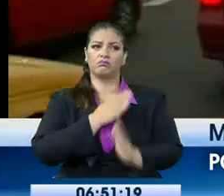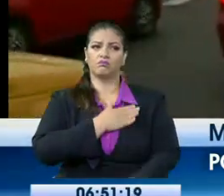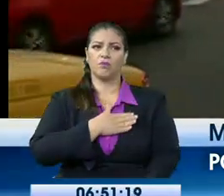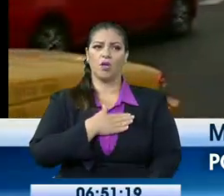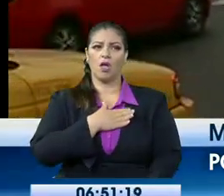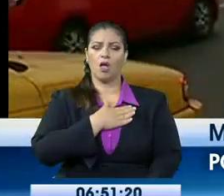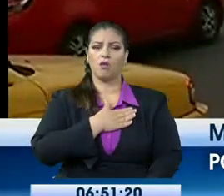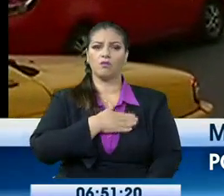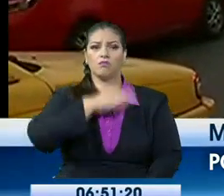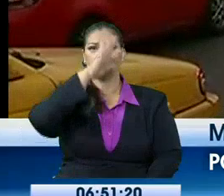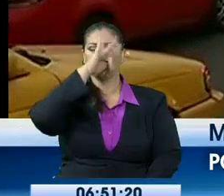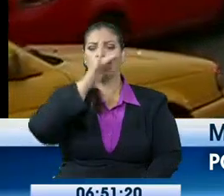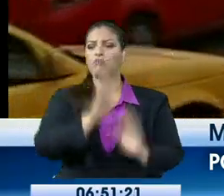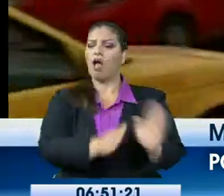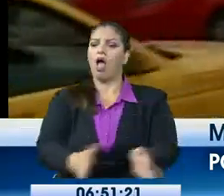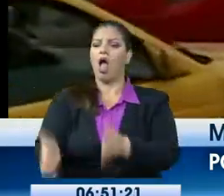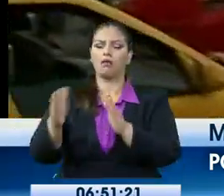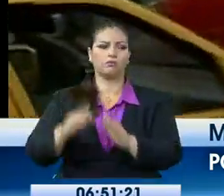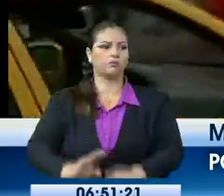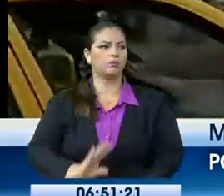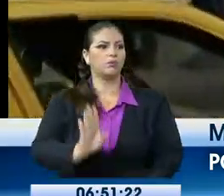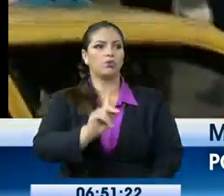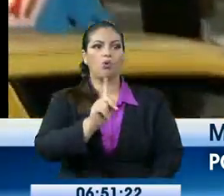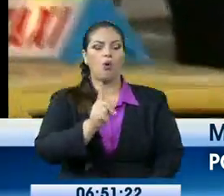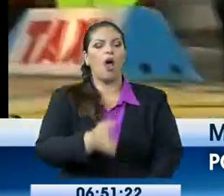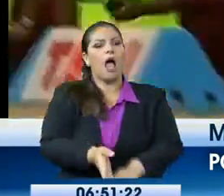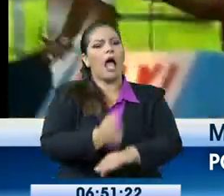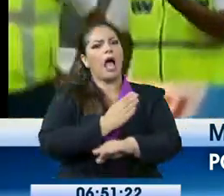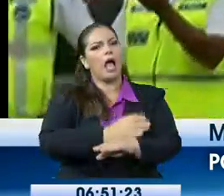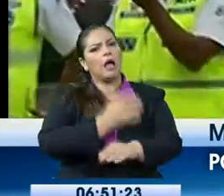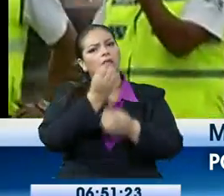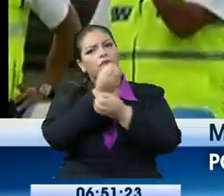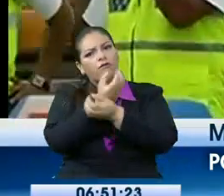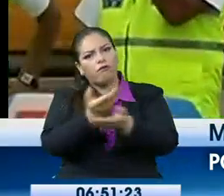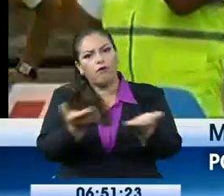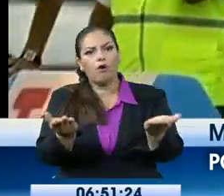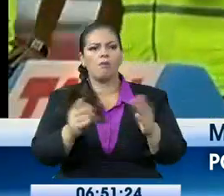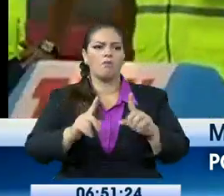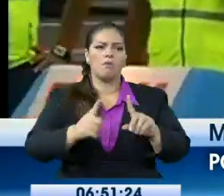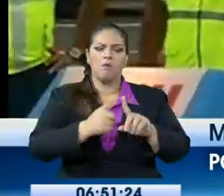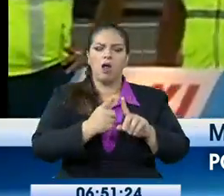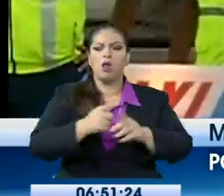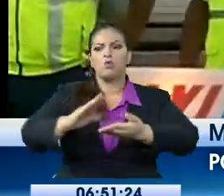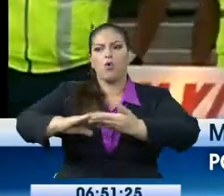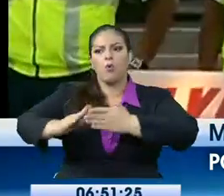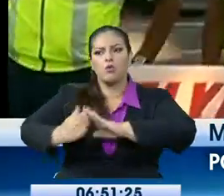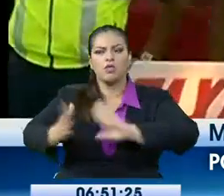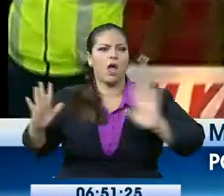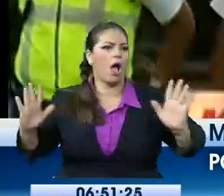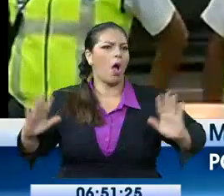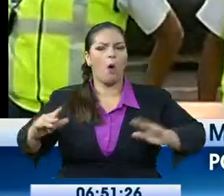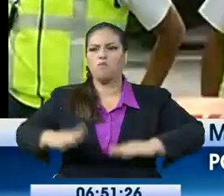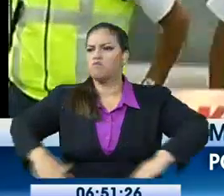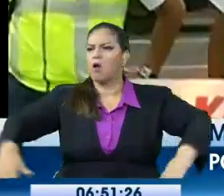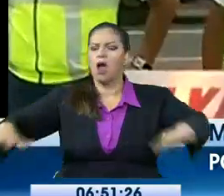un previo socialización, un consenso general. Es cierto, ellos están haciendo